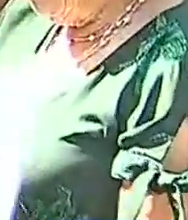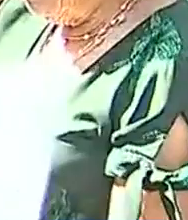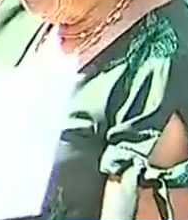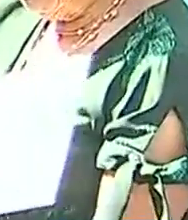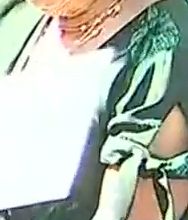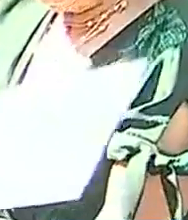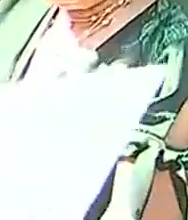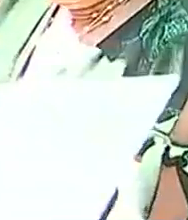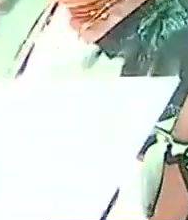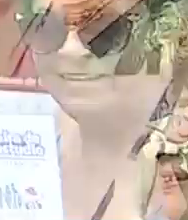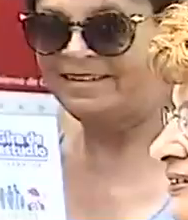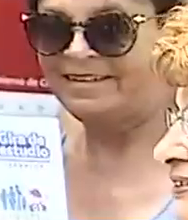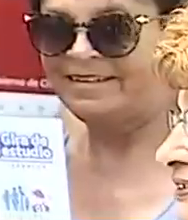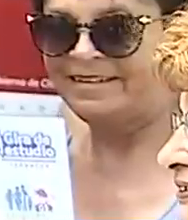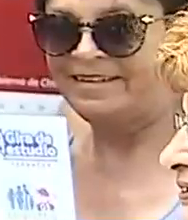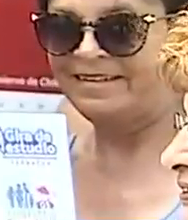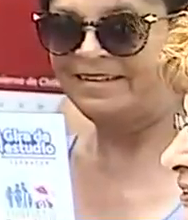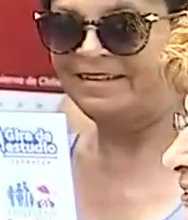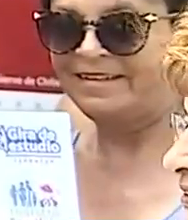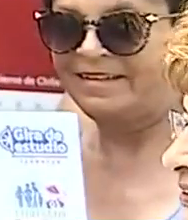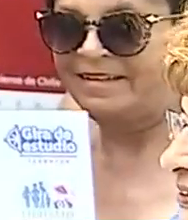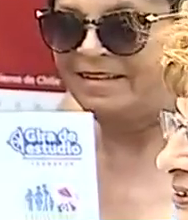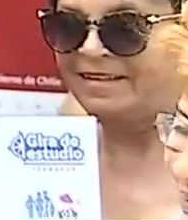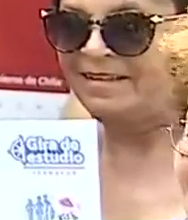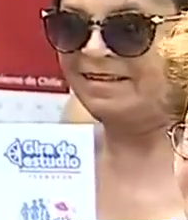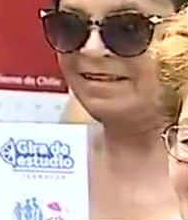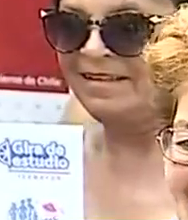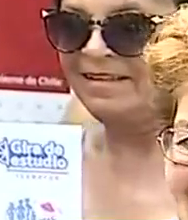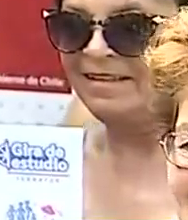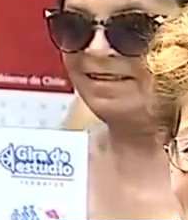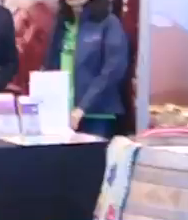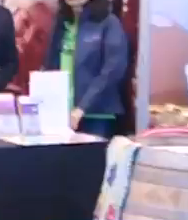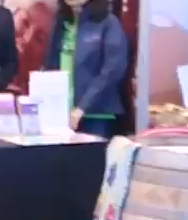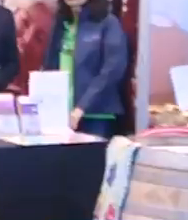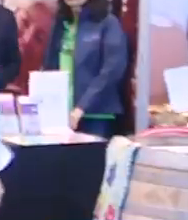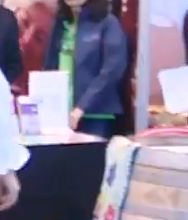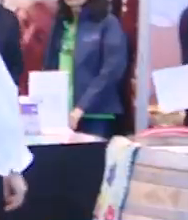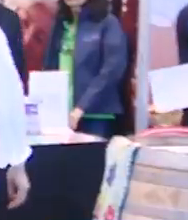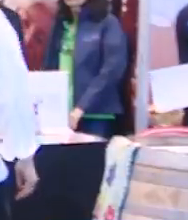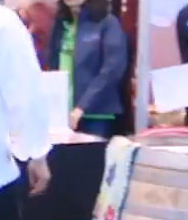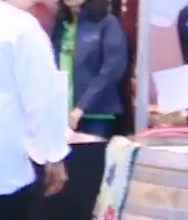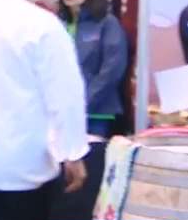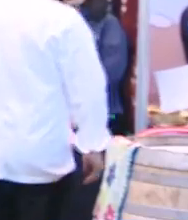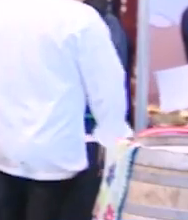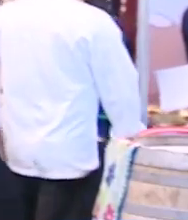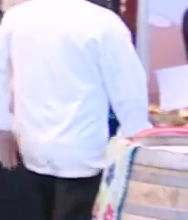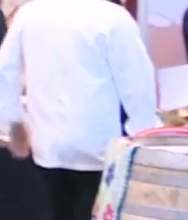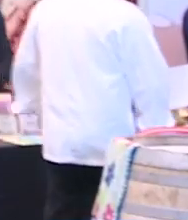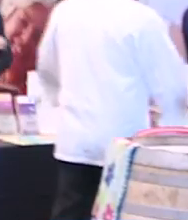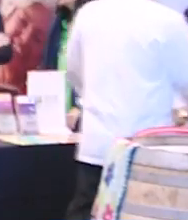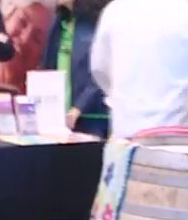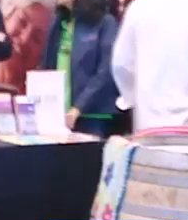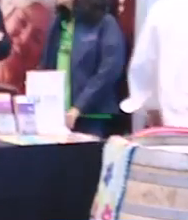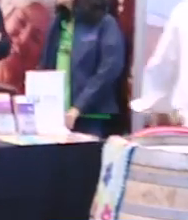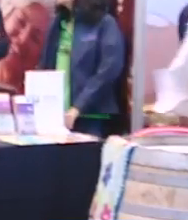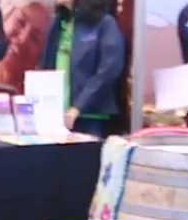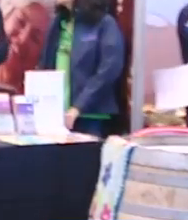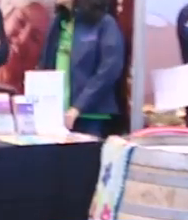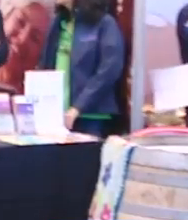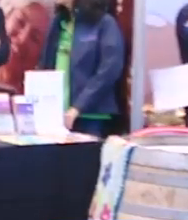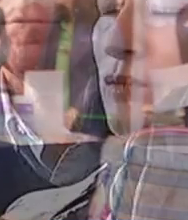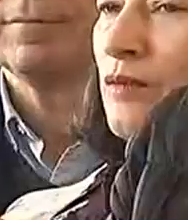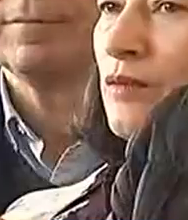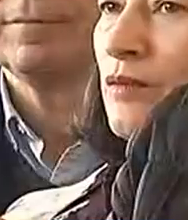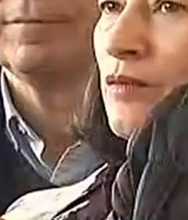nueva ministra, quien lleva algunas horas nada más en el cargo, pero que de todas maneras no ha tenido una llegada, un aterrizaje fácil, precisamente